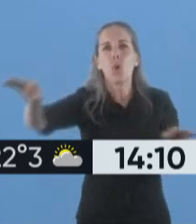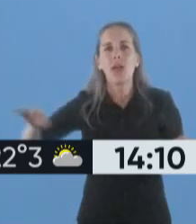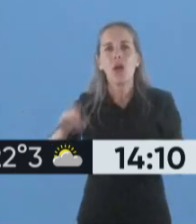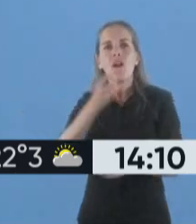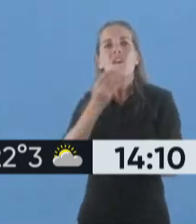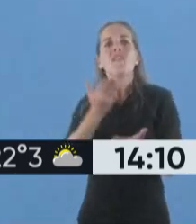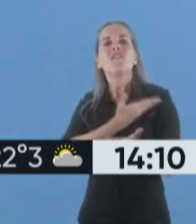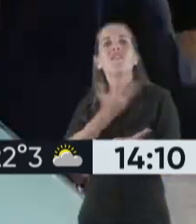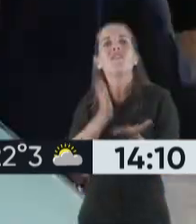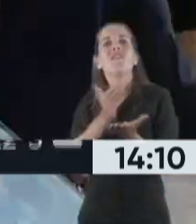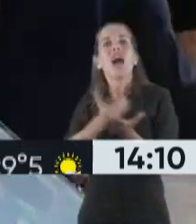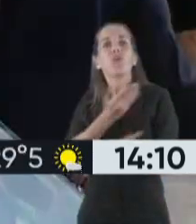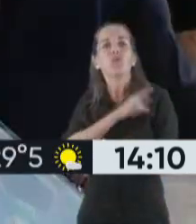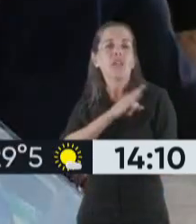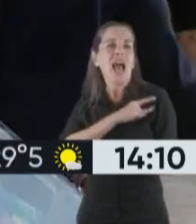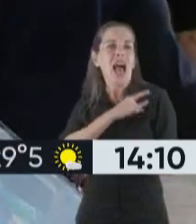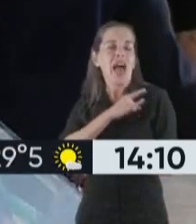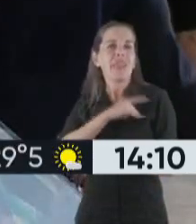de Resistencia.